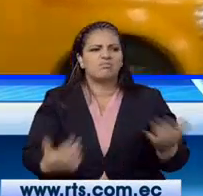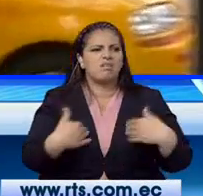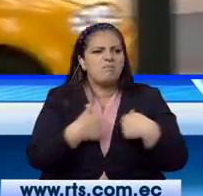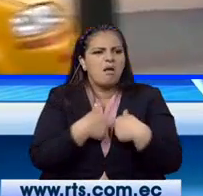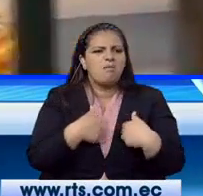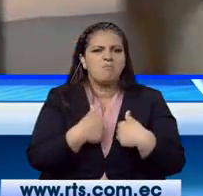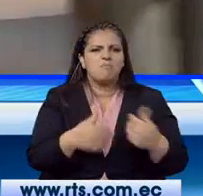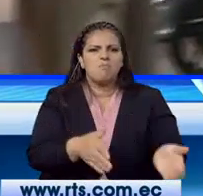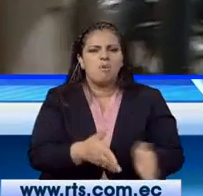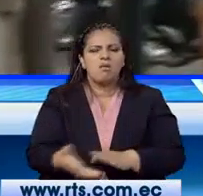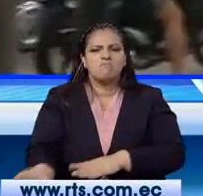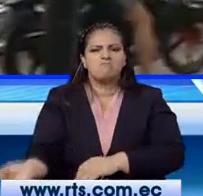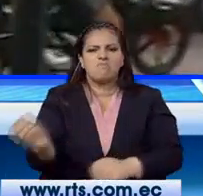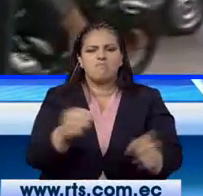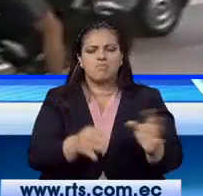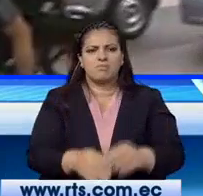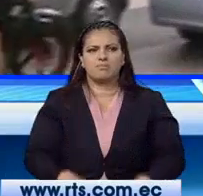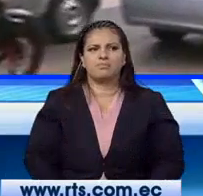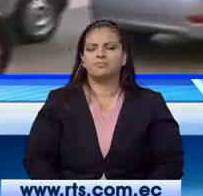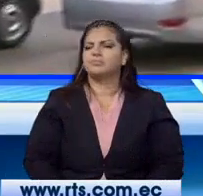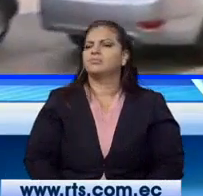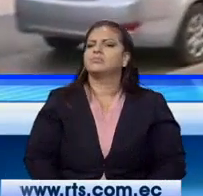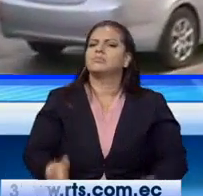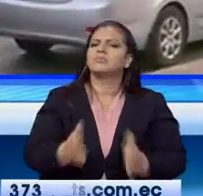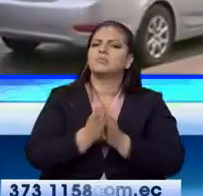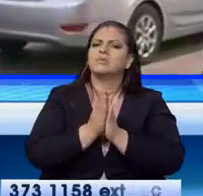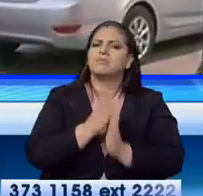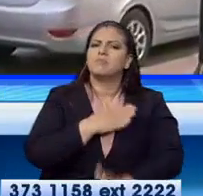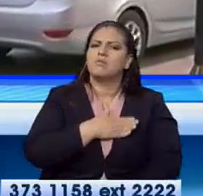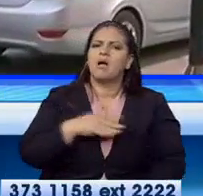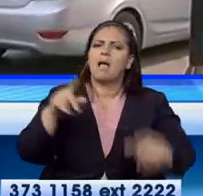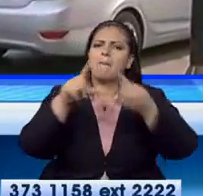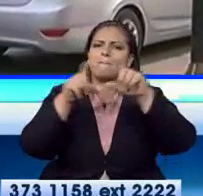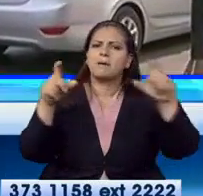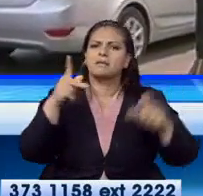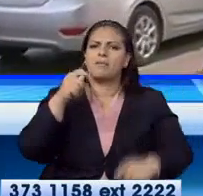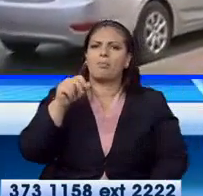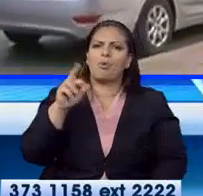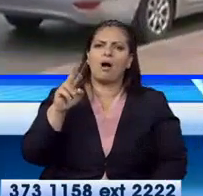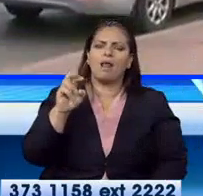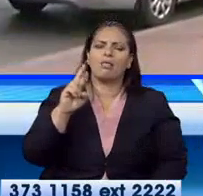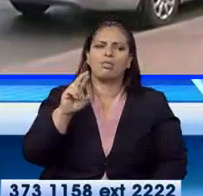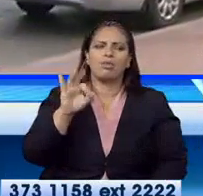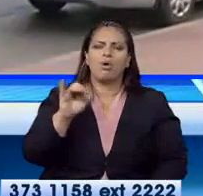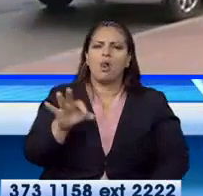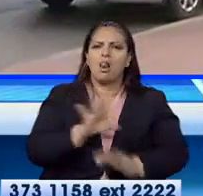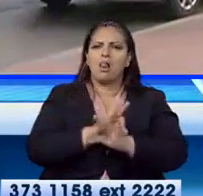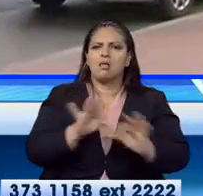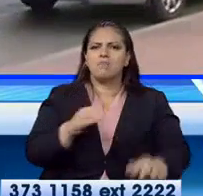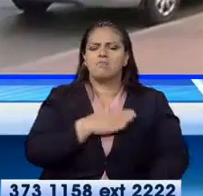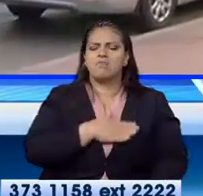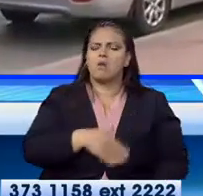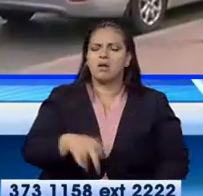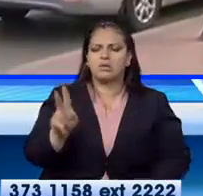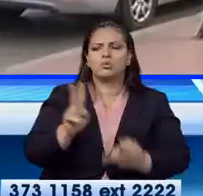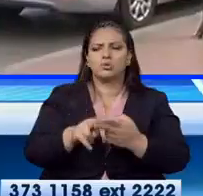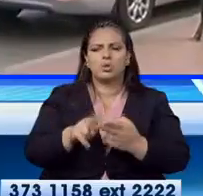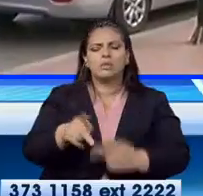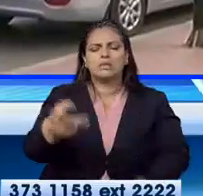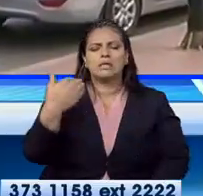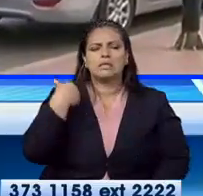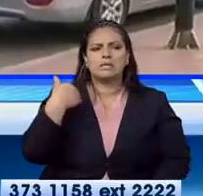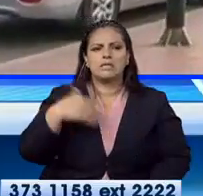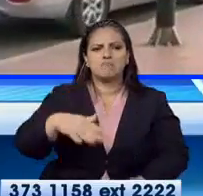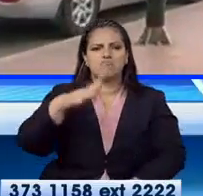puerto limpio para ver si pega una limpieza con ellos tienen estas máquinas de chorros potentes de agua para hacer una